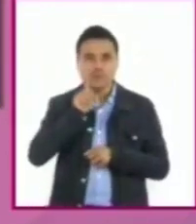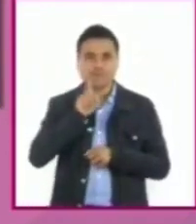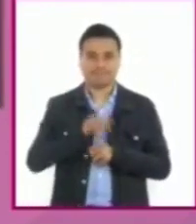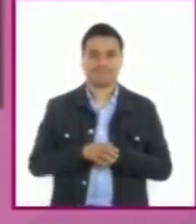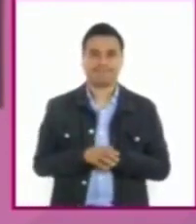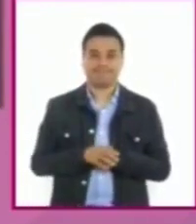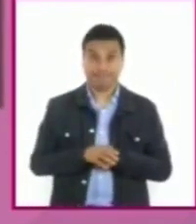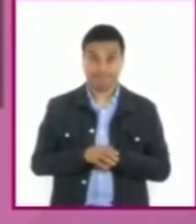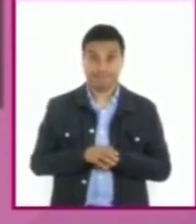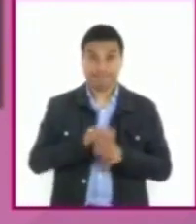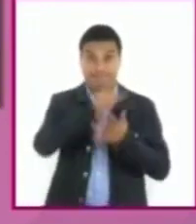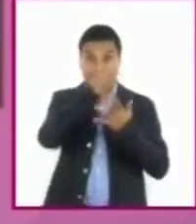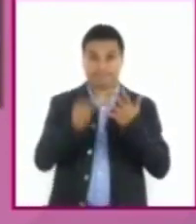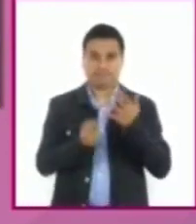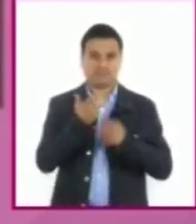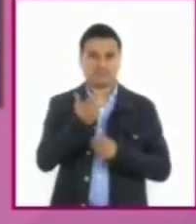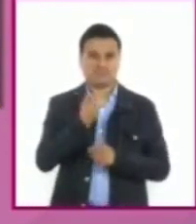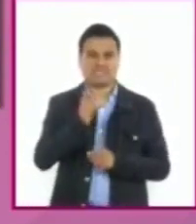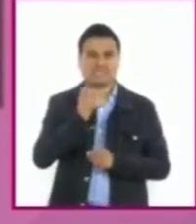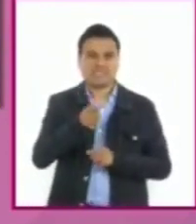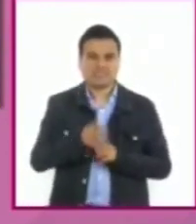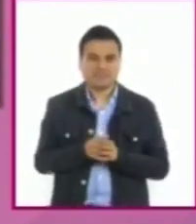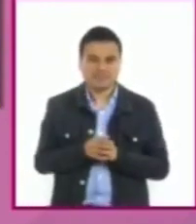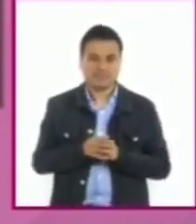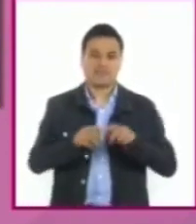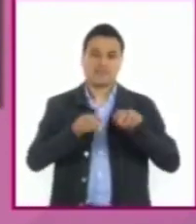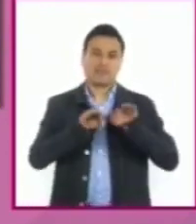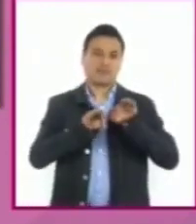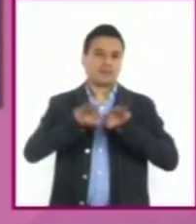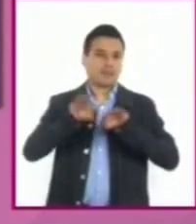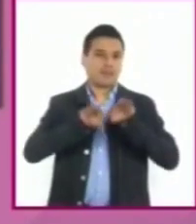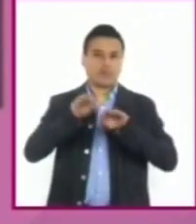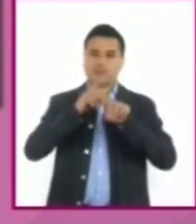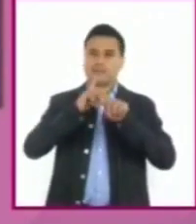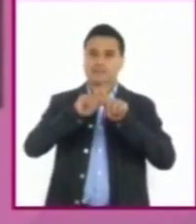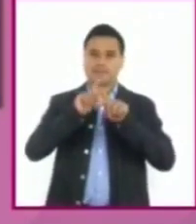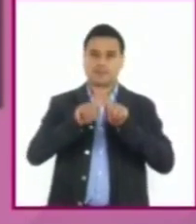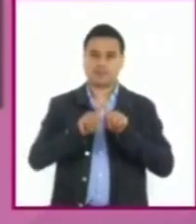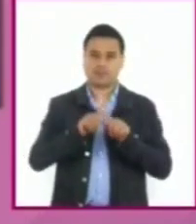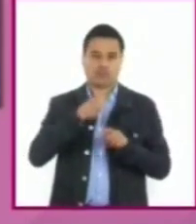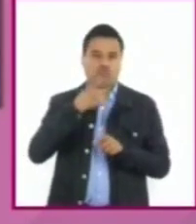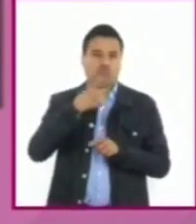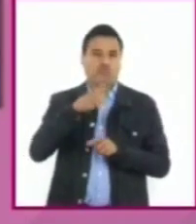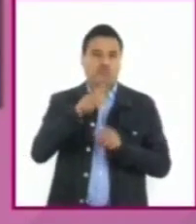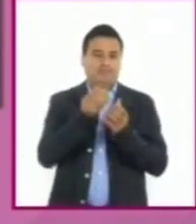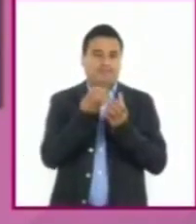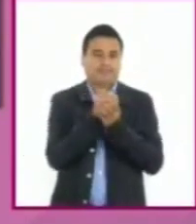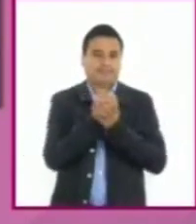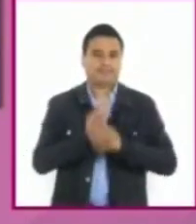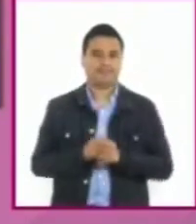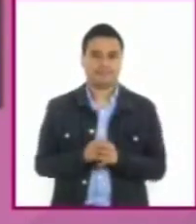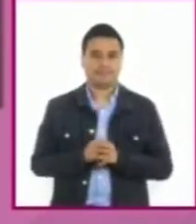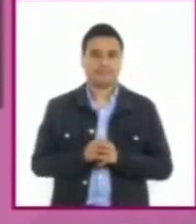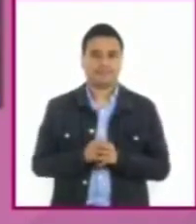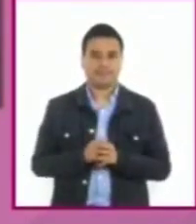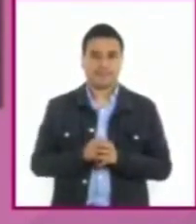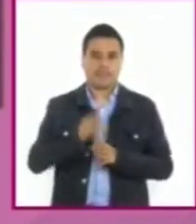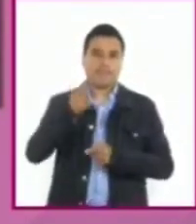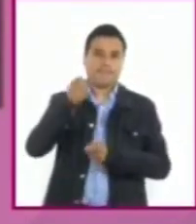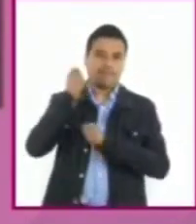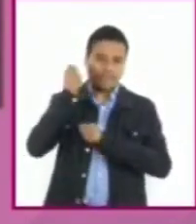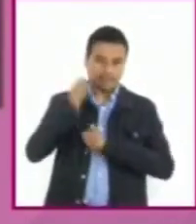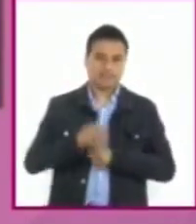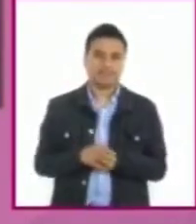componentes económicos comprenden las actividades productivas que realiza el ser humano para satisfacer sus necesidades, como la pesca,